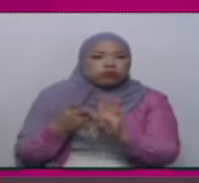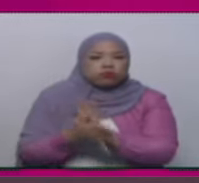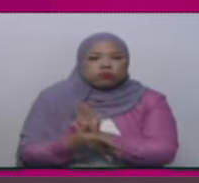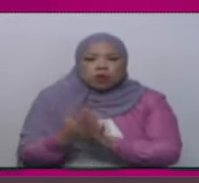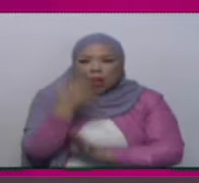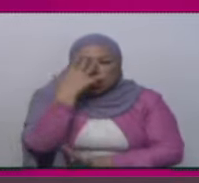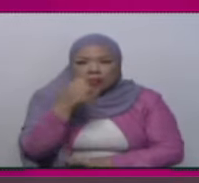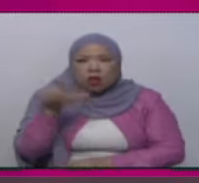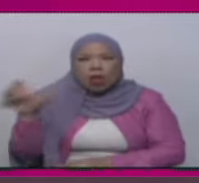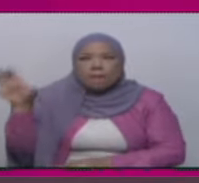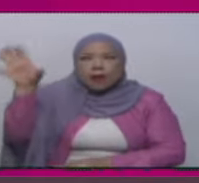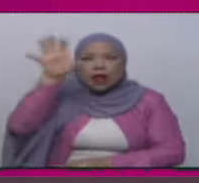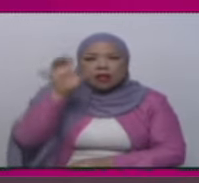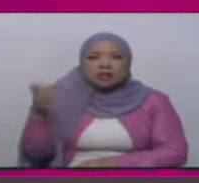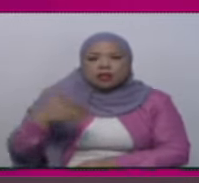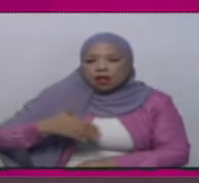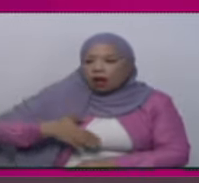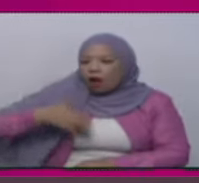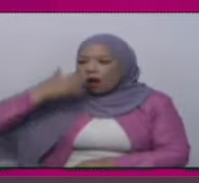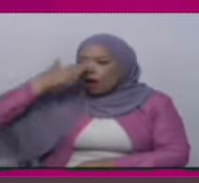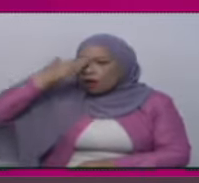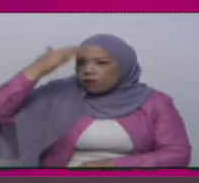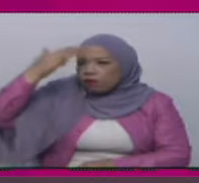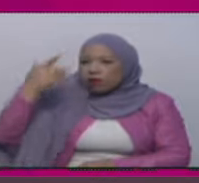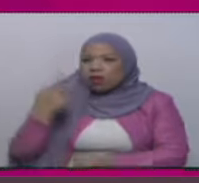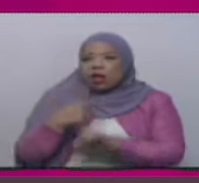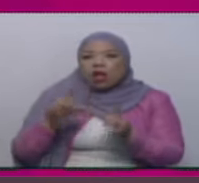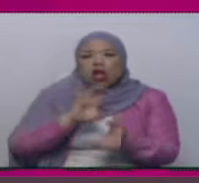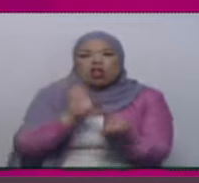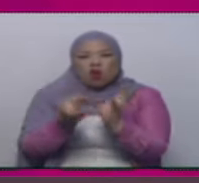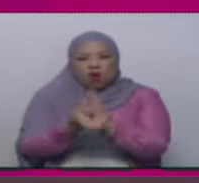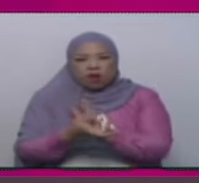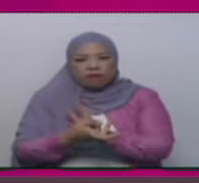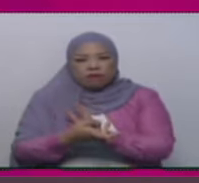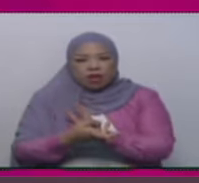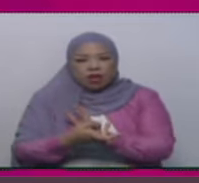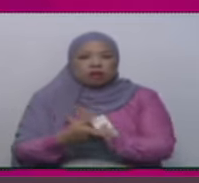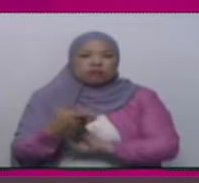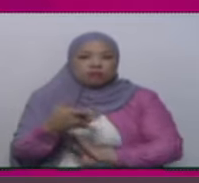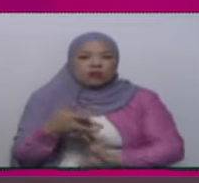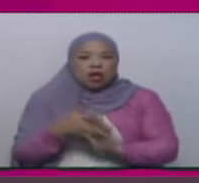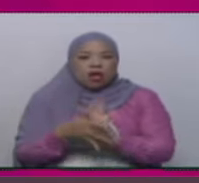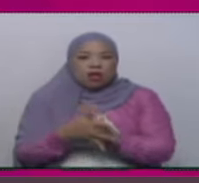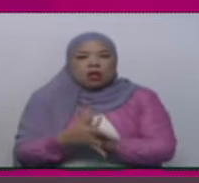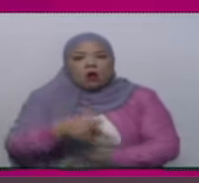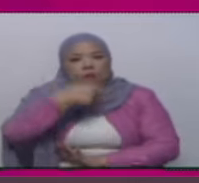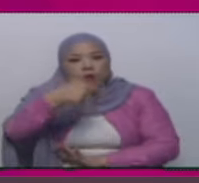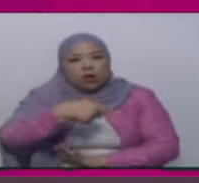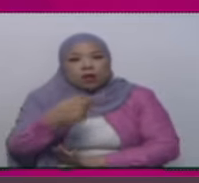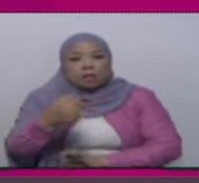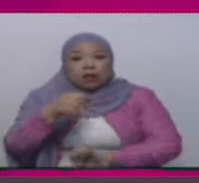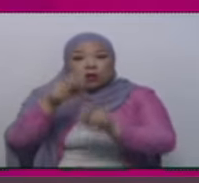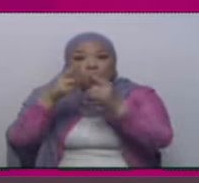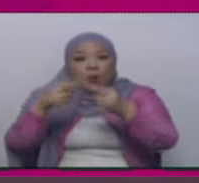entendimiento. Ya es una guerra también contra el pueblo árabe del Líbano.